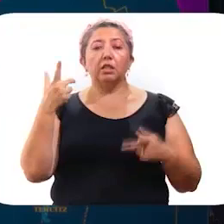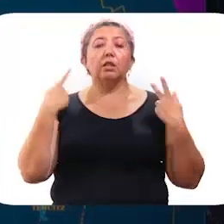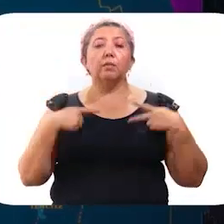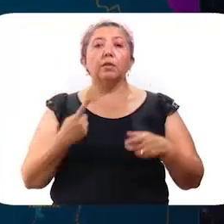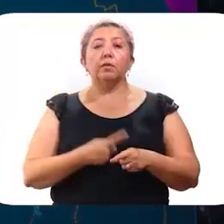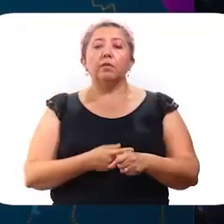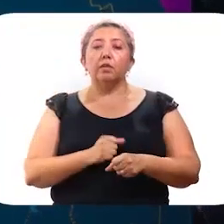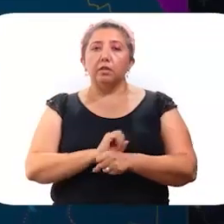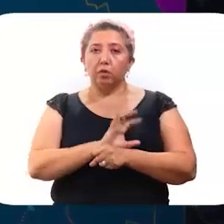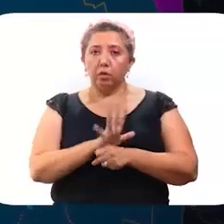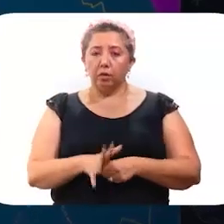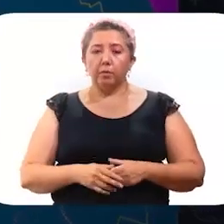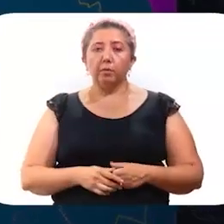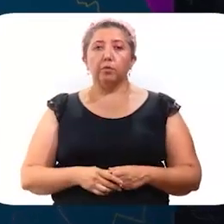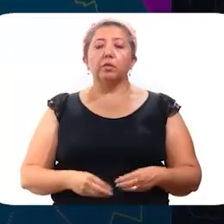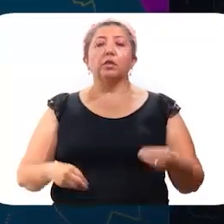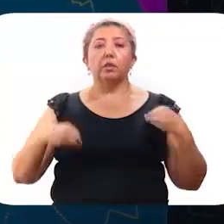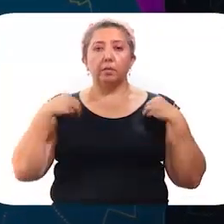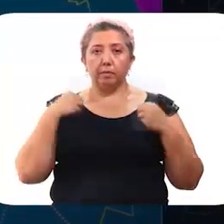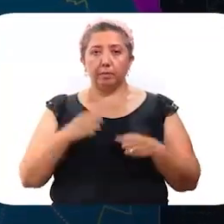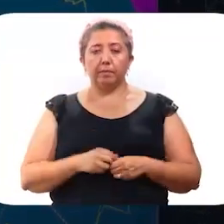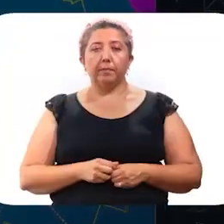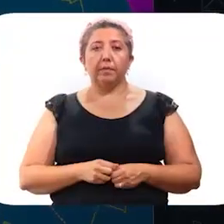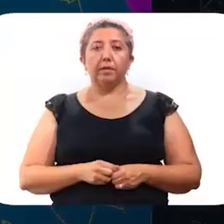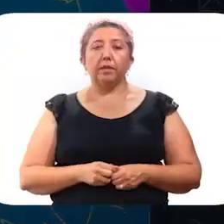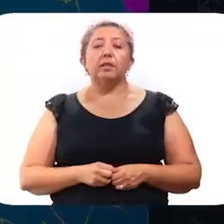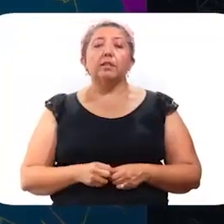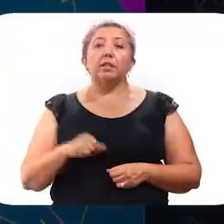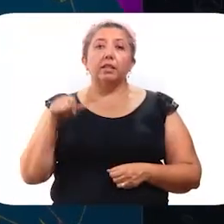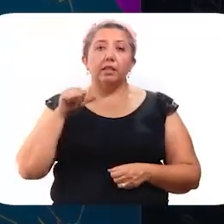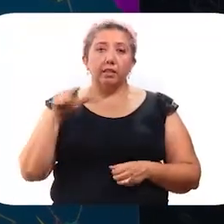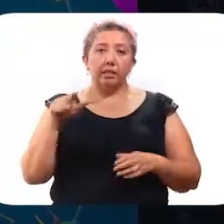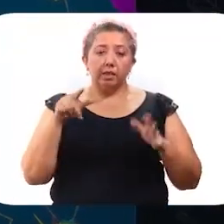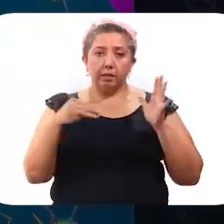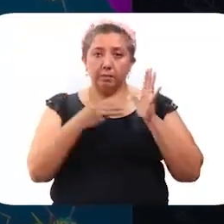68.567 personas contagiadas de coronavirus que viven,